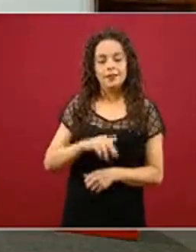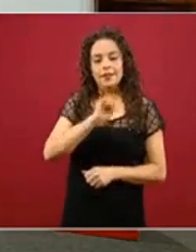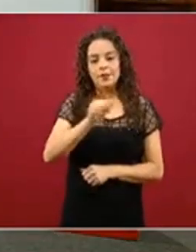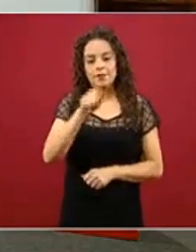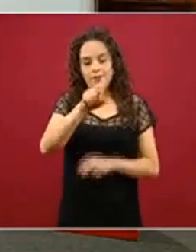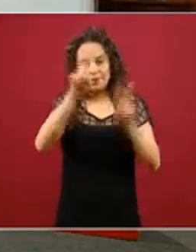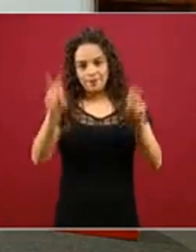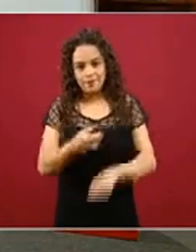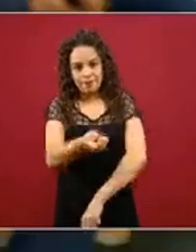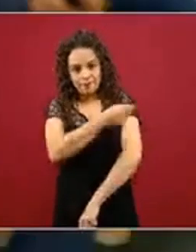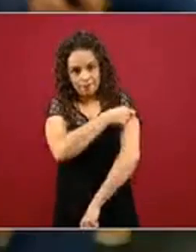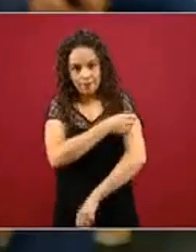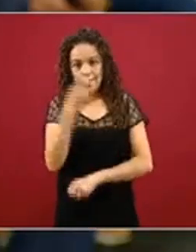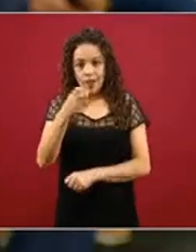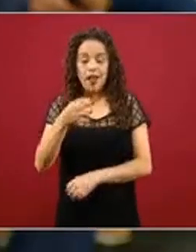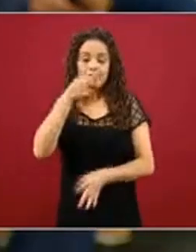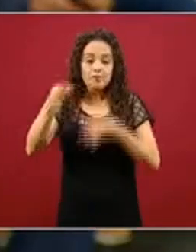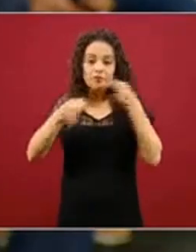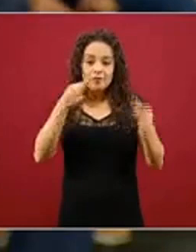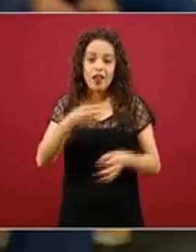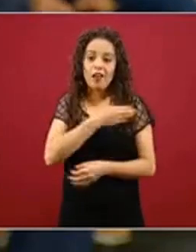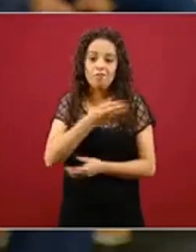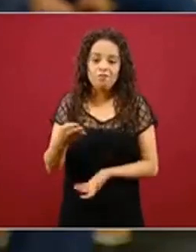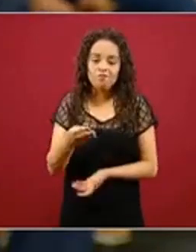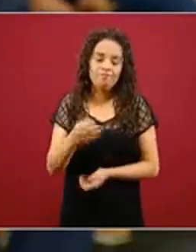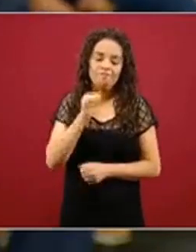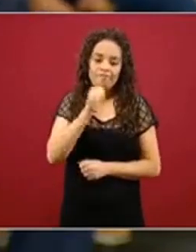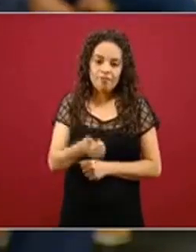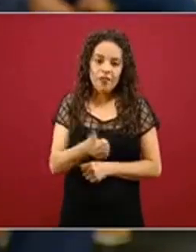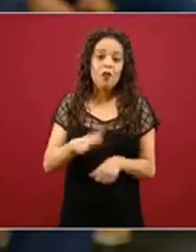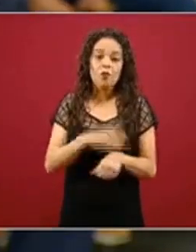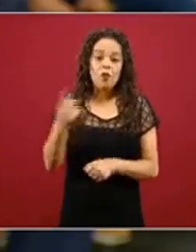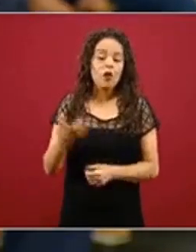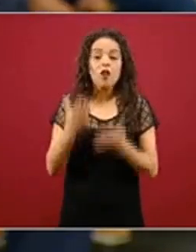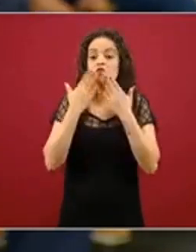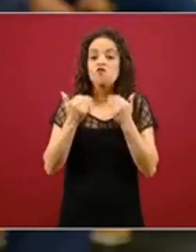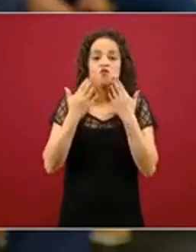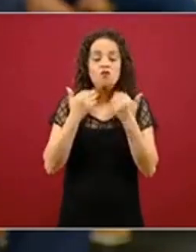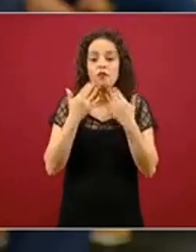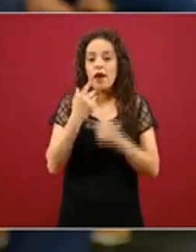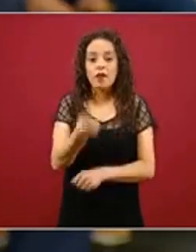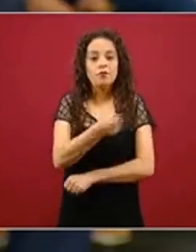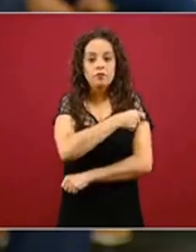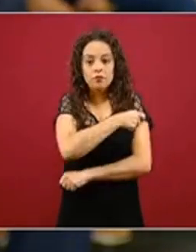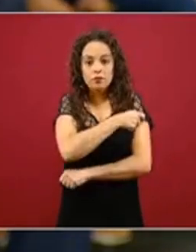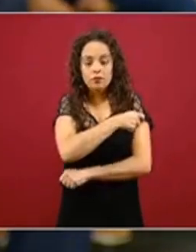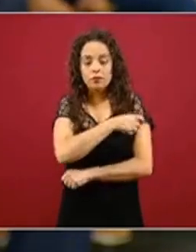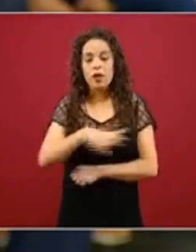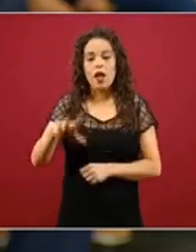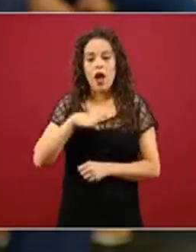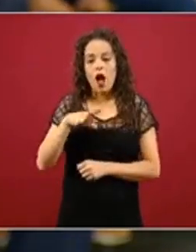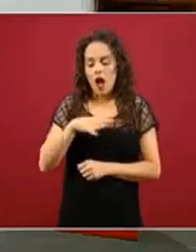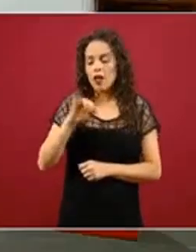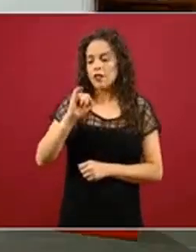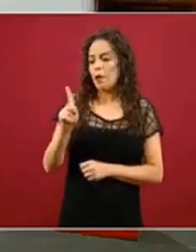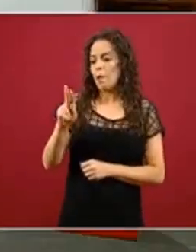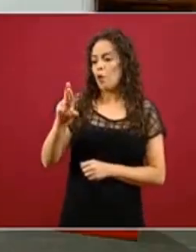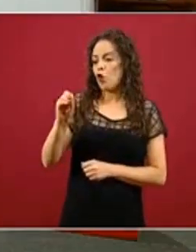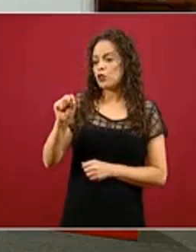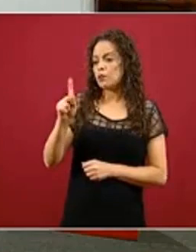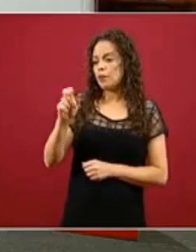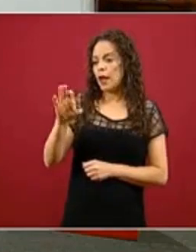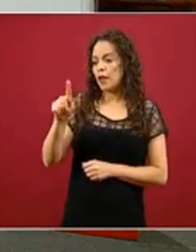no estimulantes. No existe todavía una vacuna, existen varios prospectos de vacuna, esto quiere decir se está